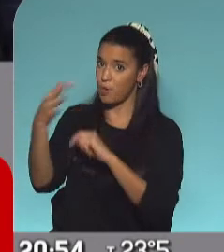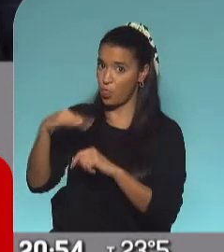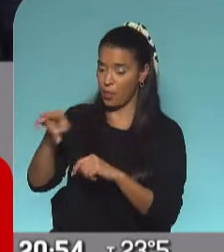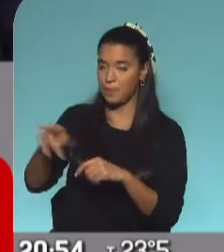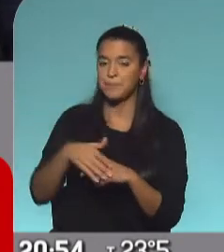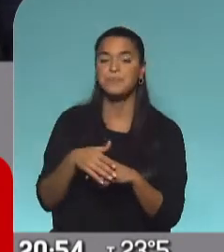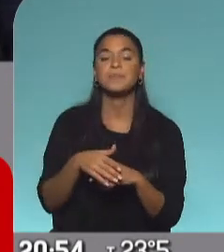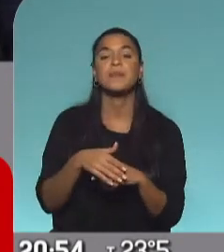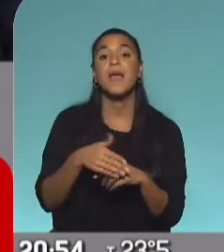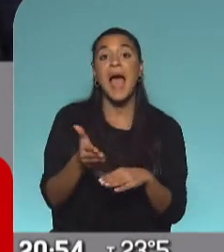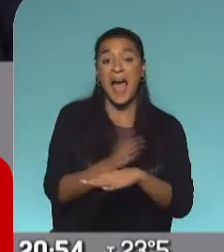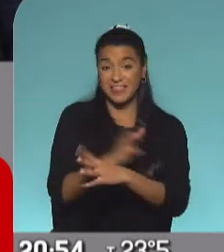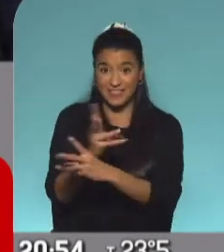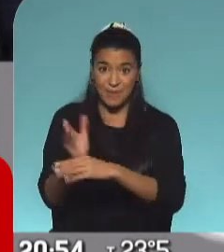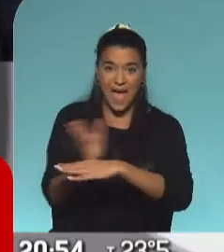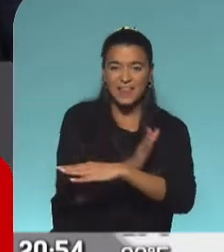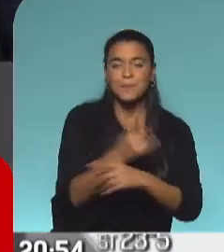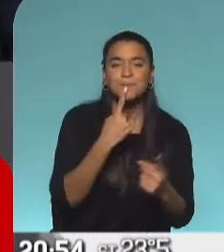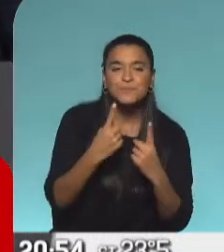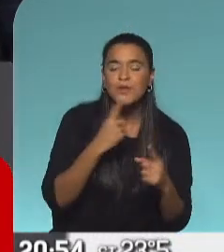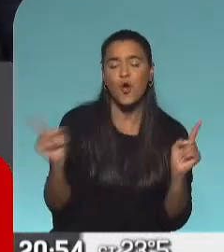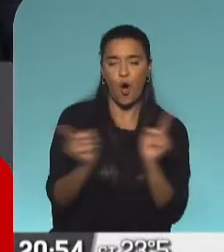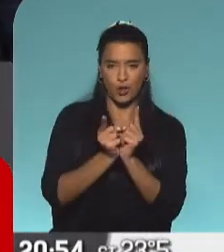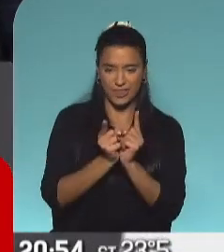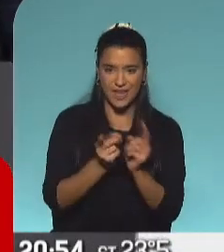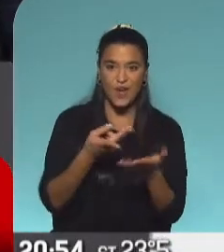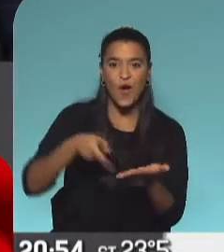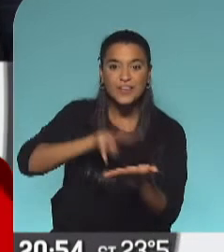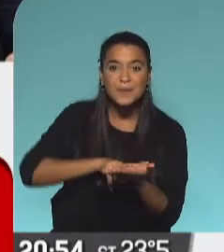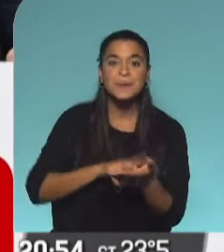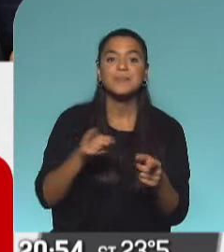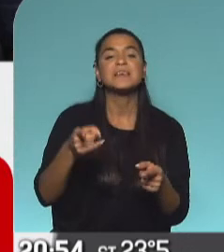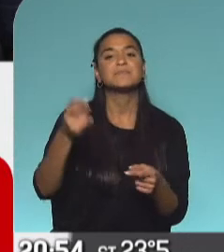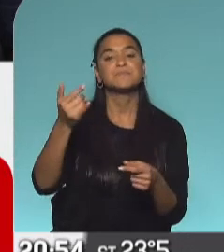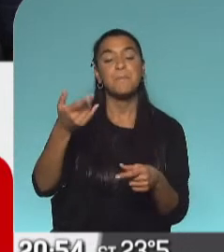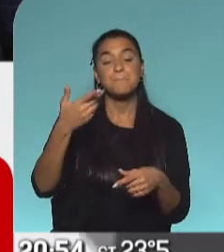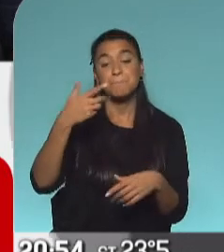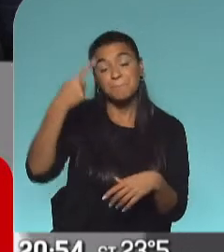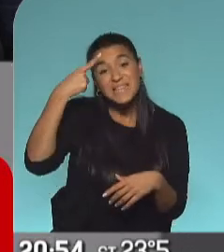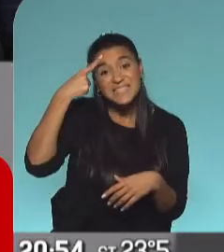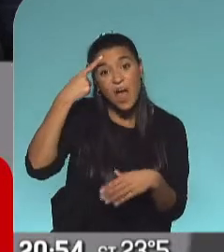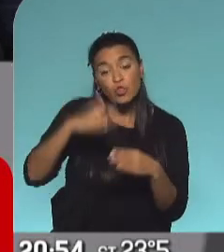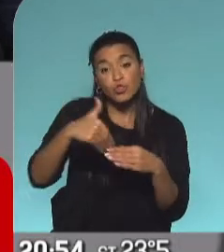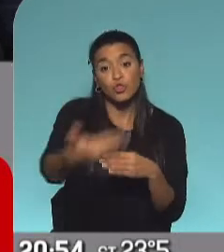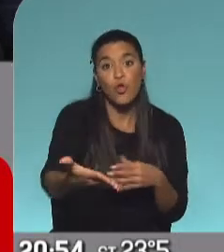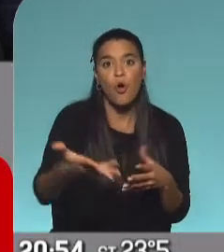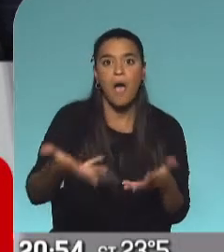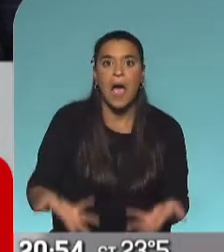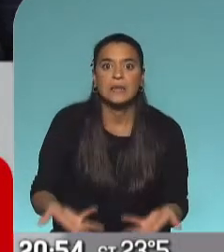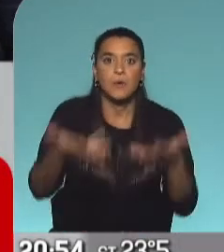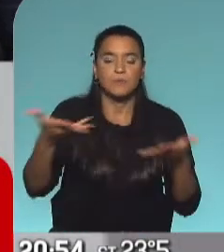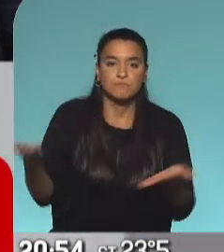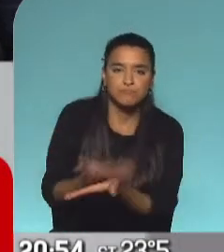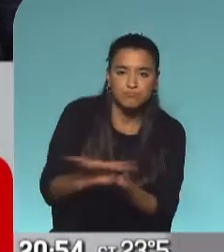del cierre, déjenos un par de consultas breves, otra vez en la misma. Ya pensando en el día después, pensando en la necesaria reactivación,